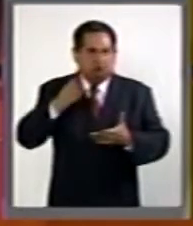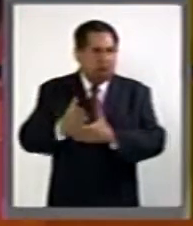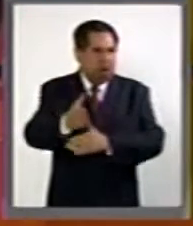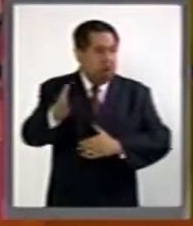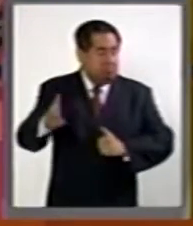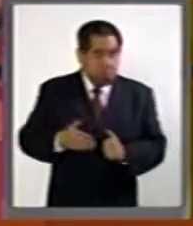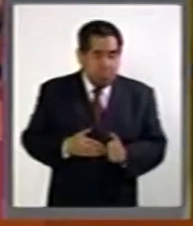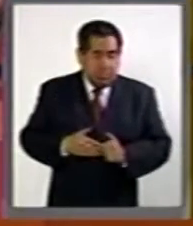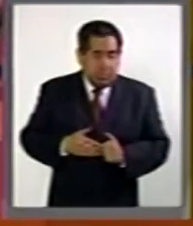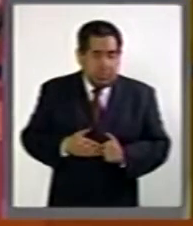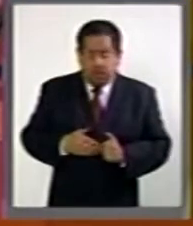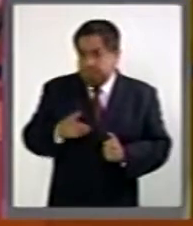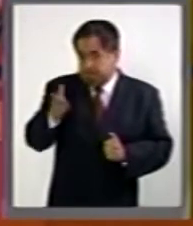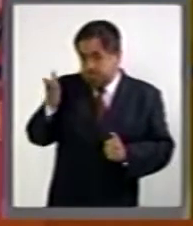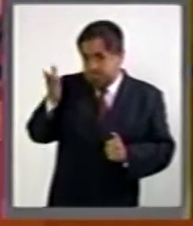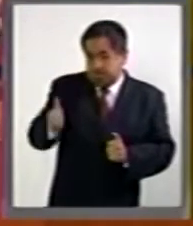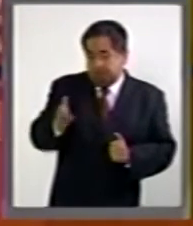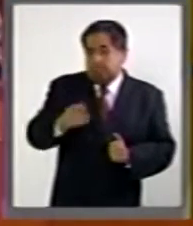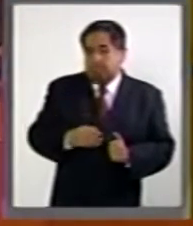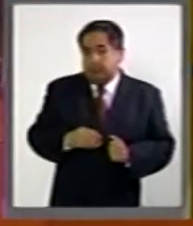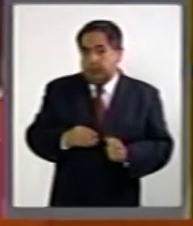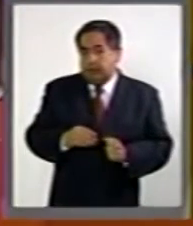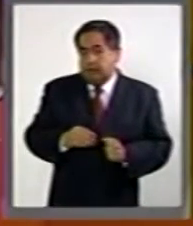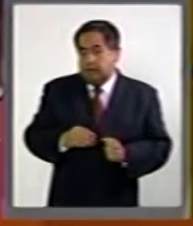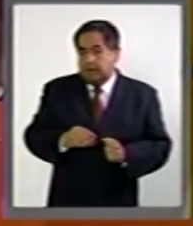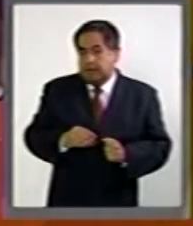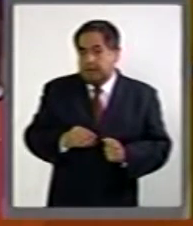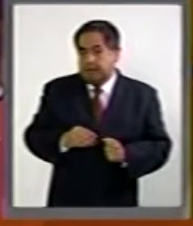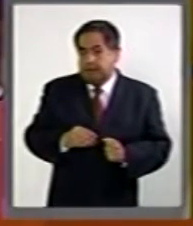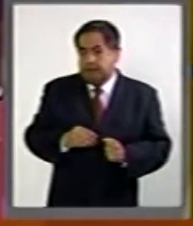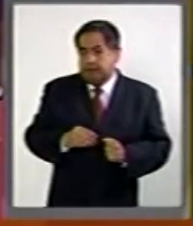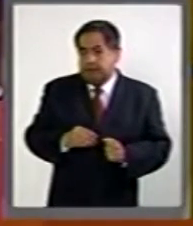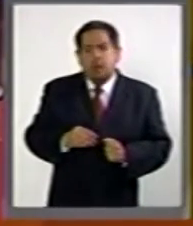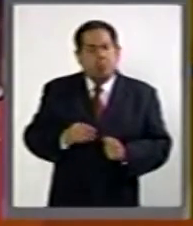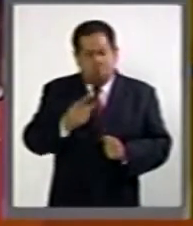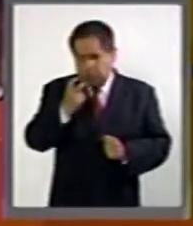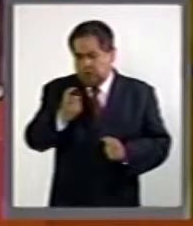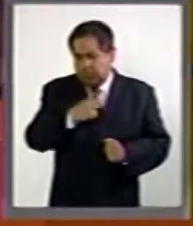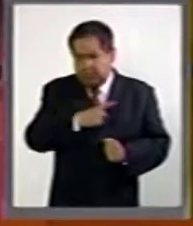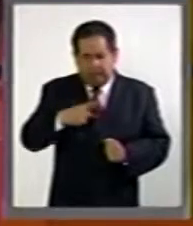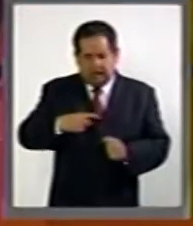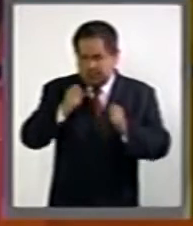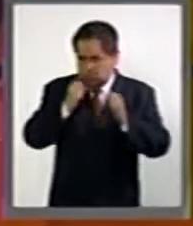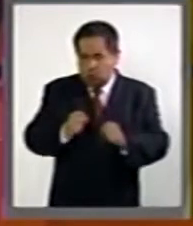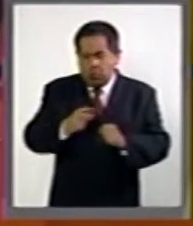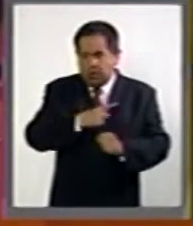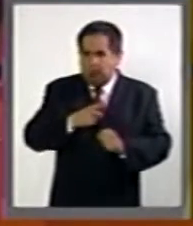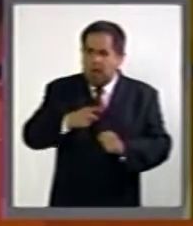Y sin duda que se merece